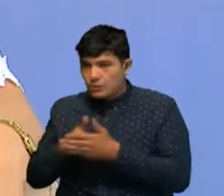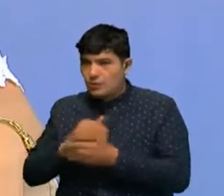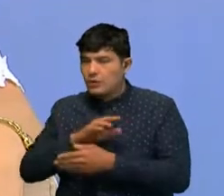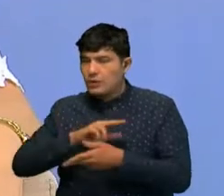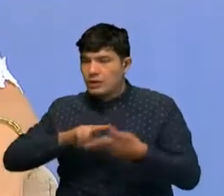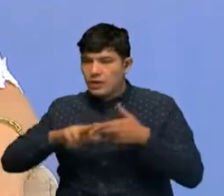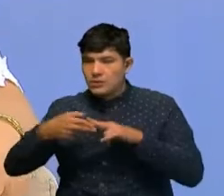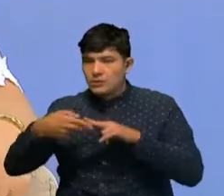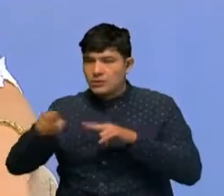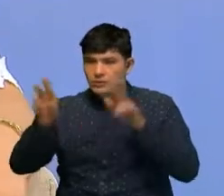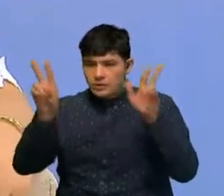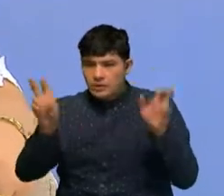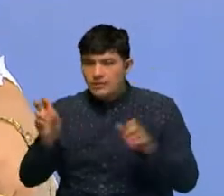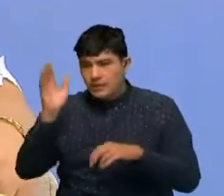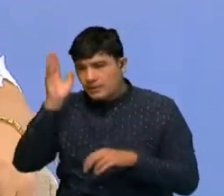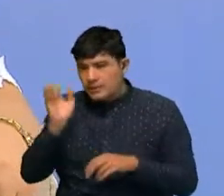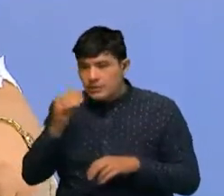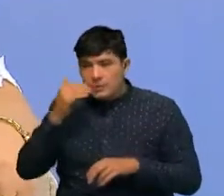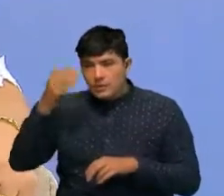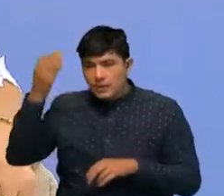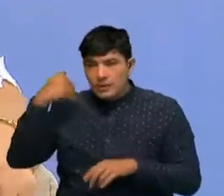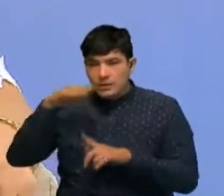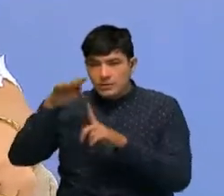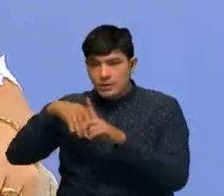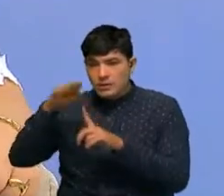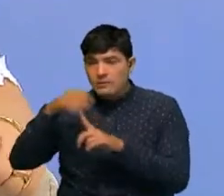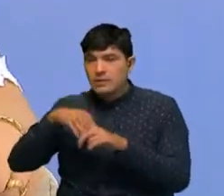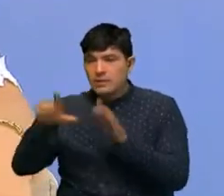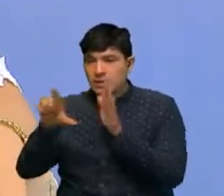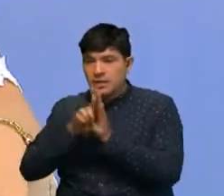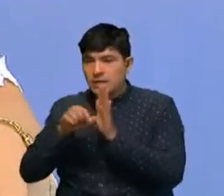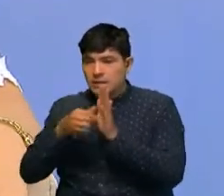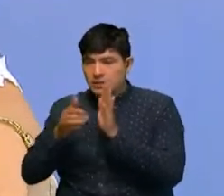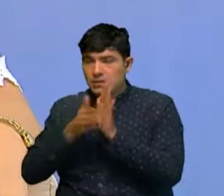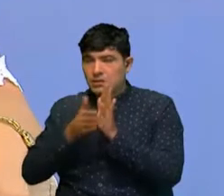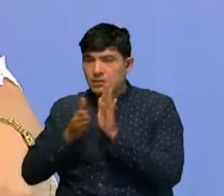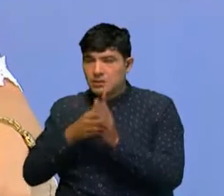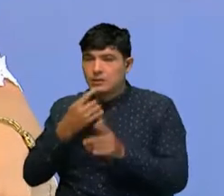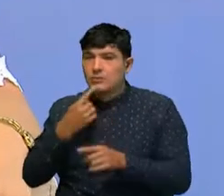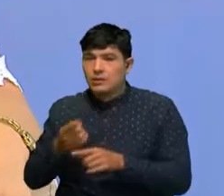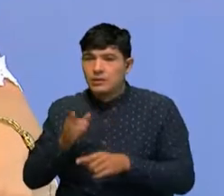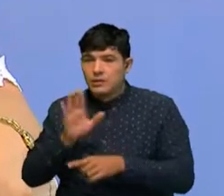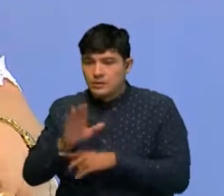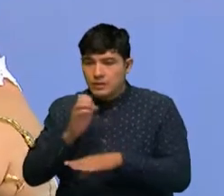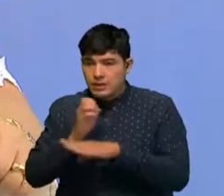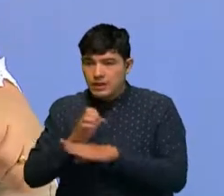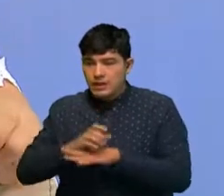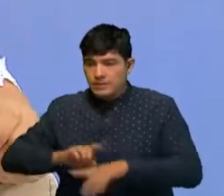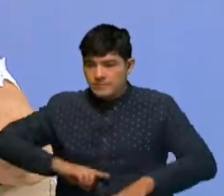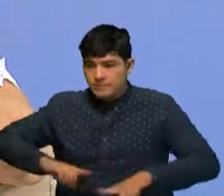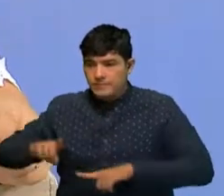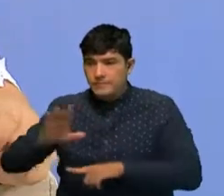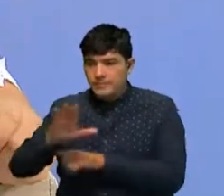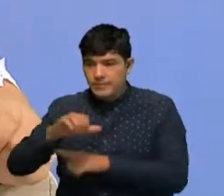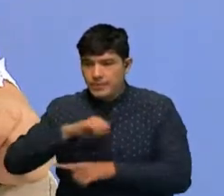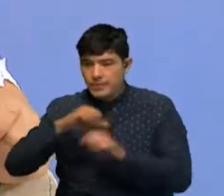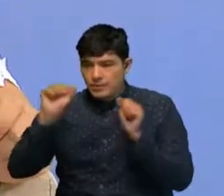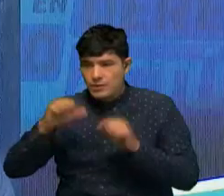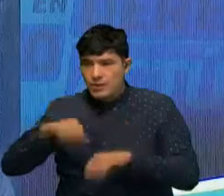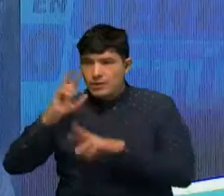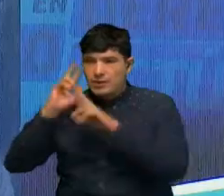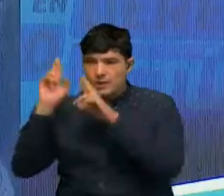que ver con tema pensional, pero los 4 meses sí por ley lo dice y las entidades administradoras cuentan con ese término para resolverle las